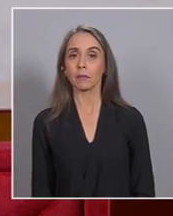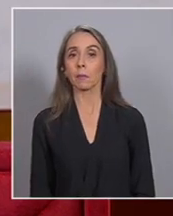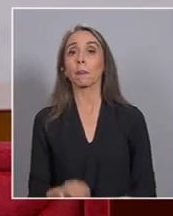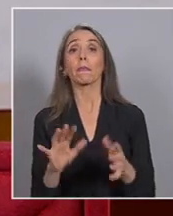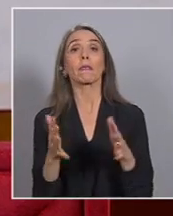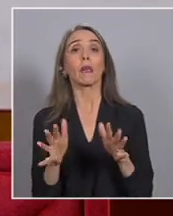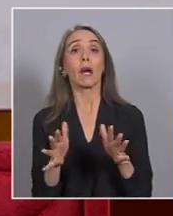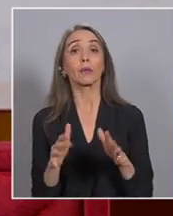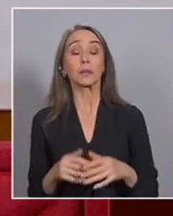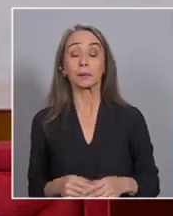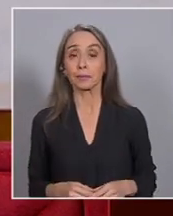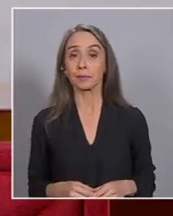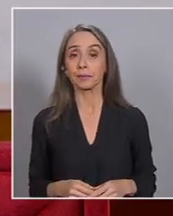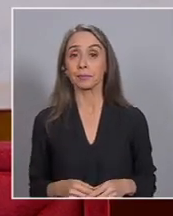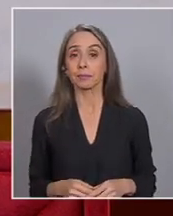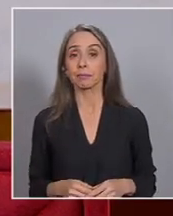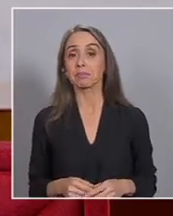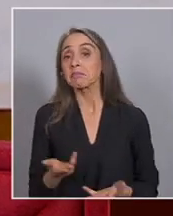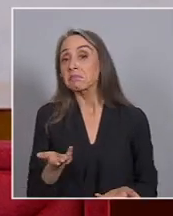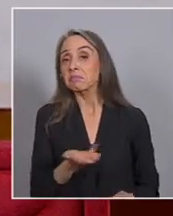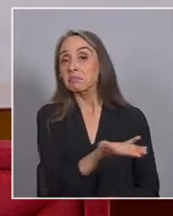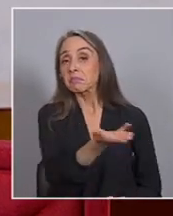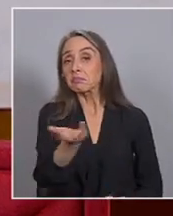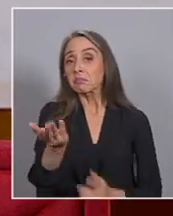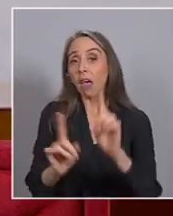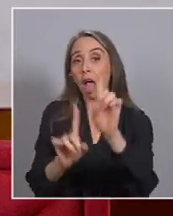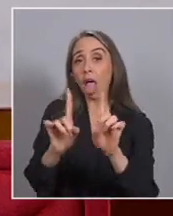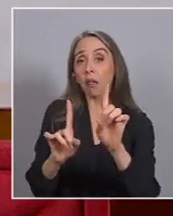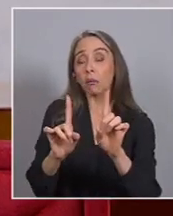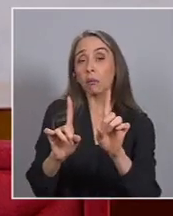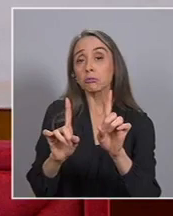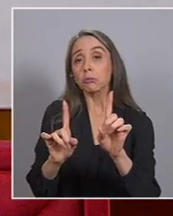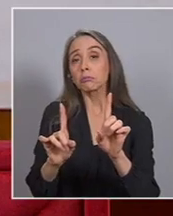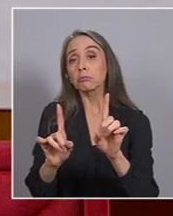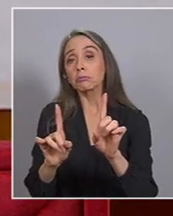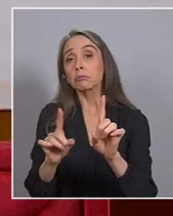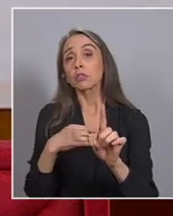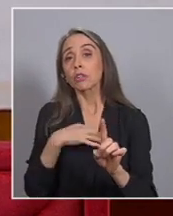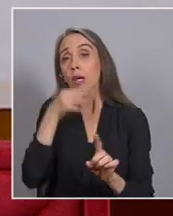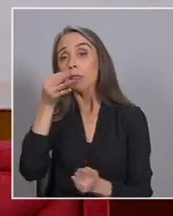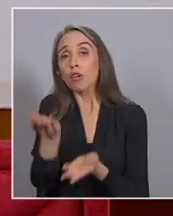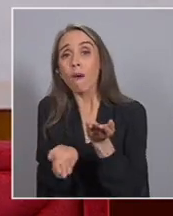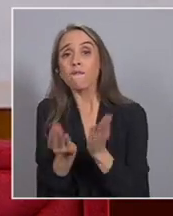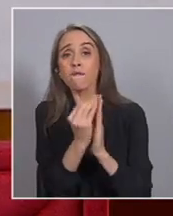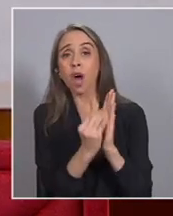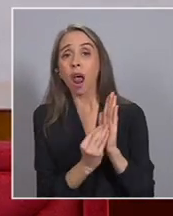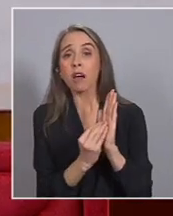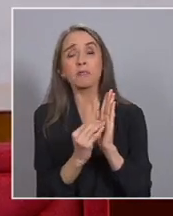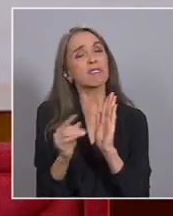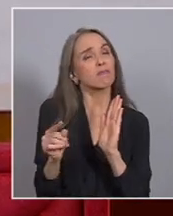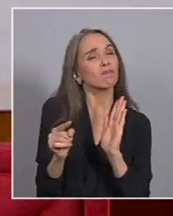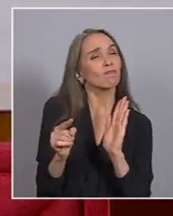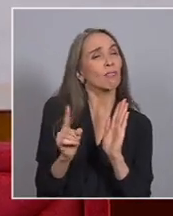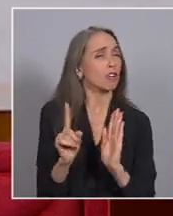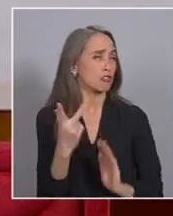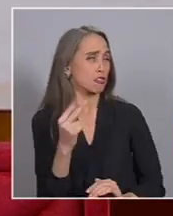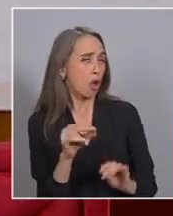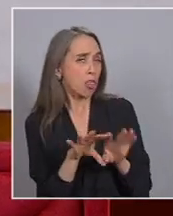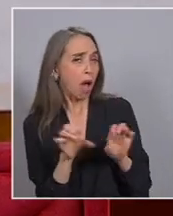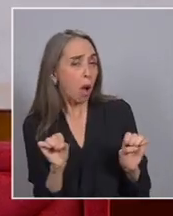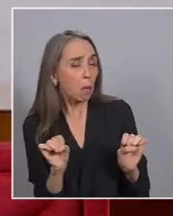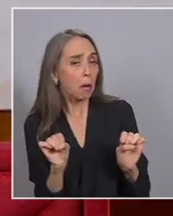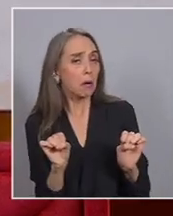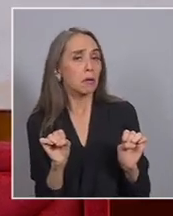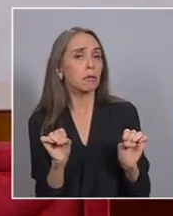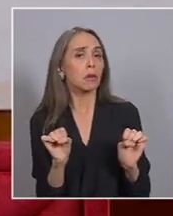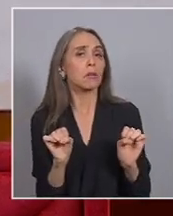Quizás algunos de ustedes podrían no estar de acuerdo con este balance y podrán